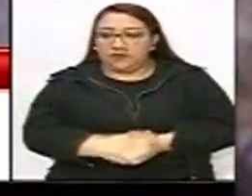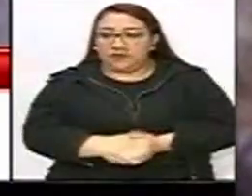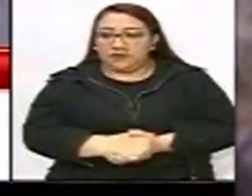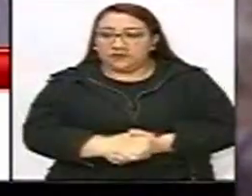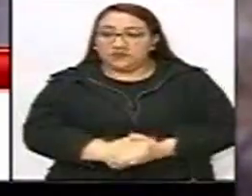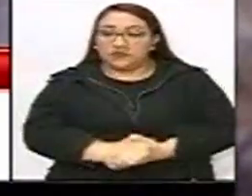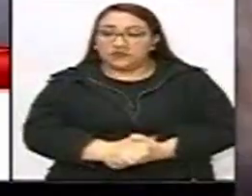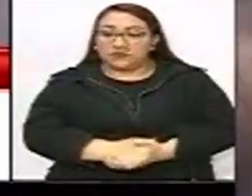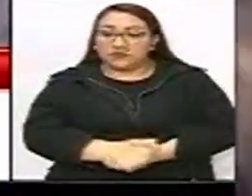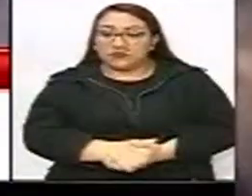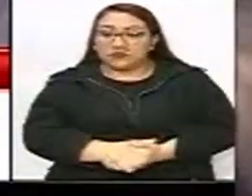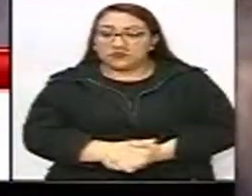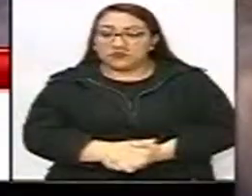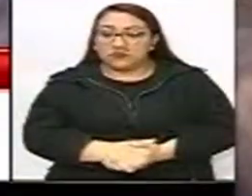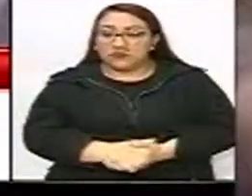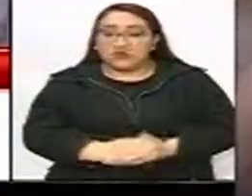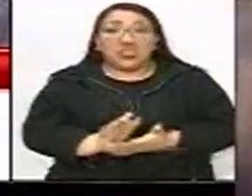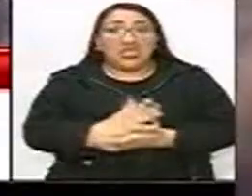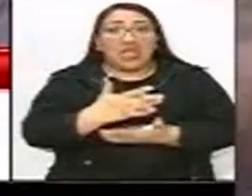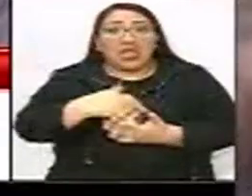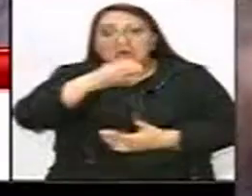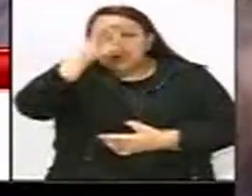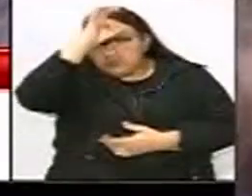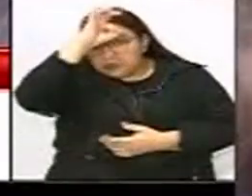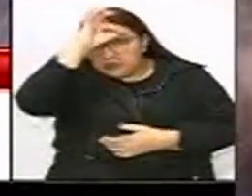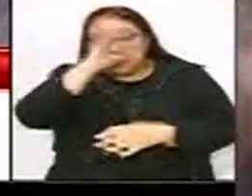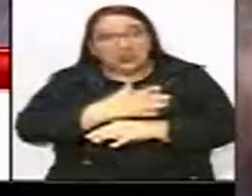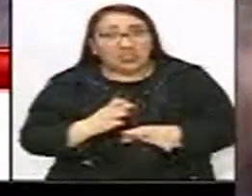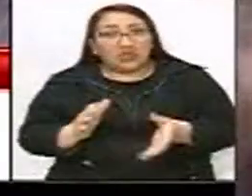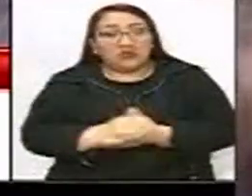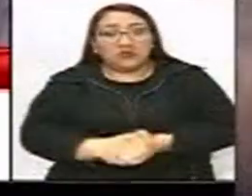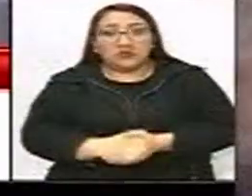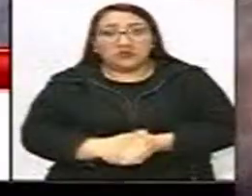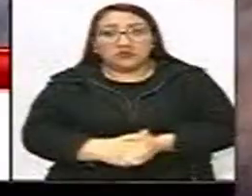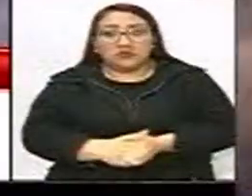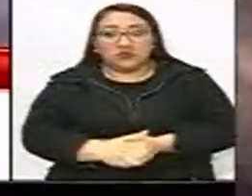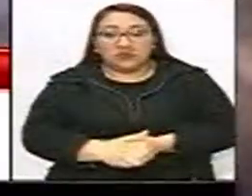está. Y nadie sabe nada.